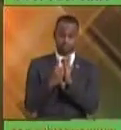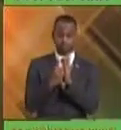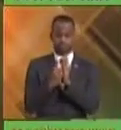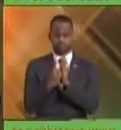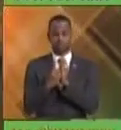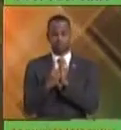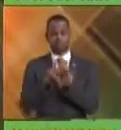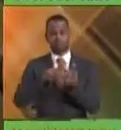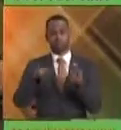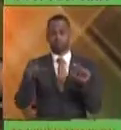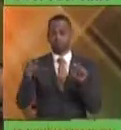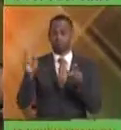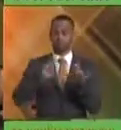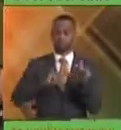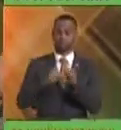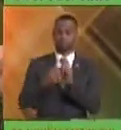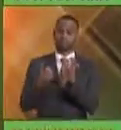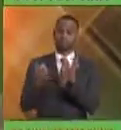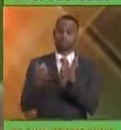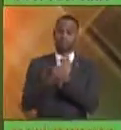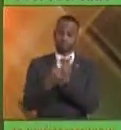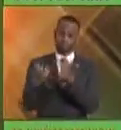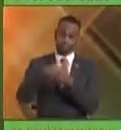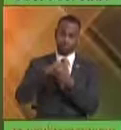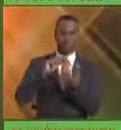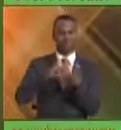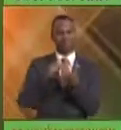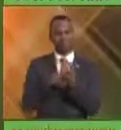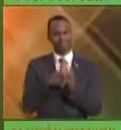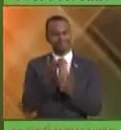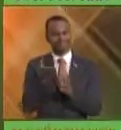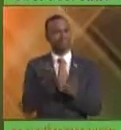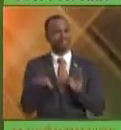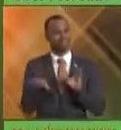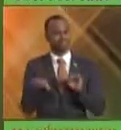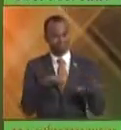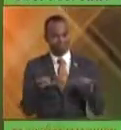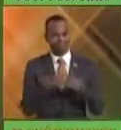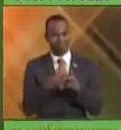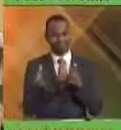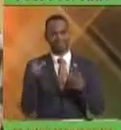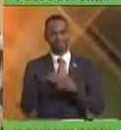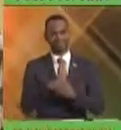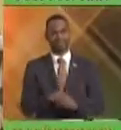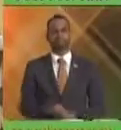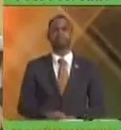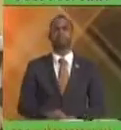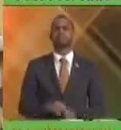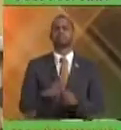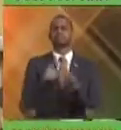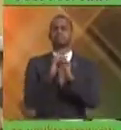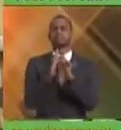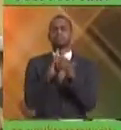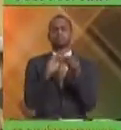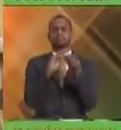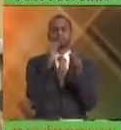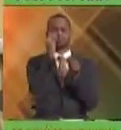personas colores capa y de hecho eso es una práctica inclusiva dice que efectivamente nos dedicamos